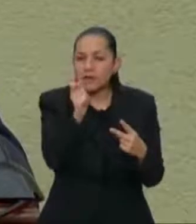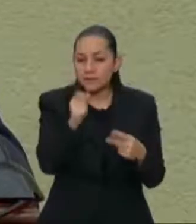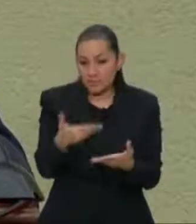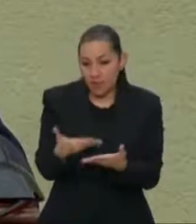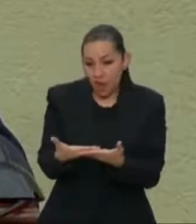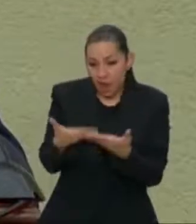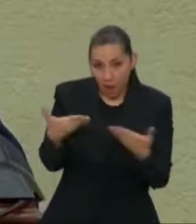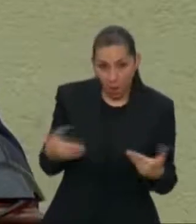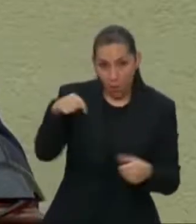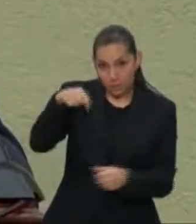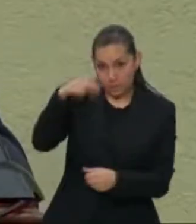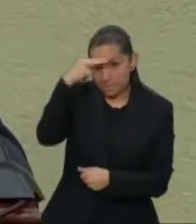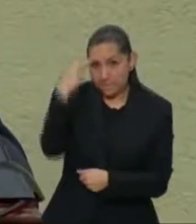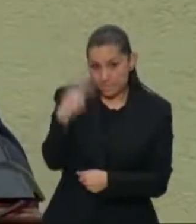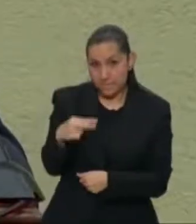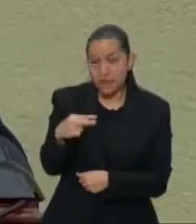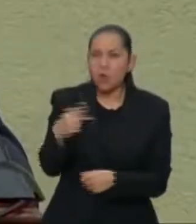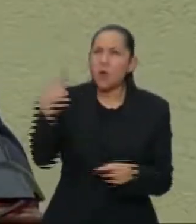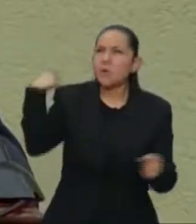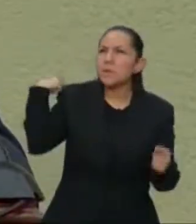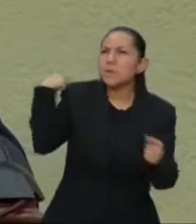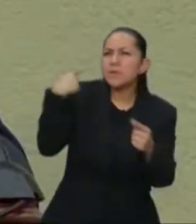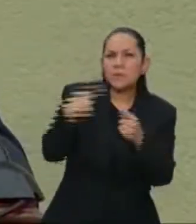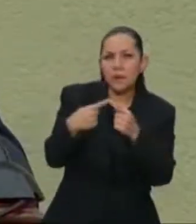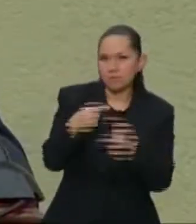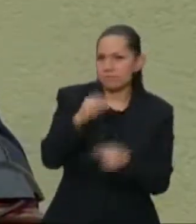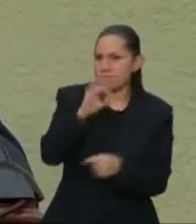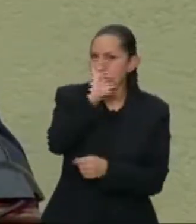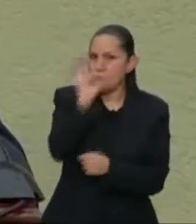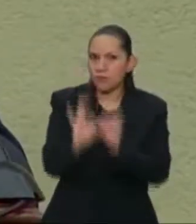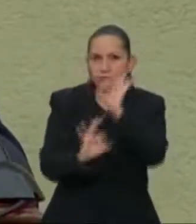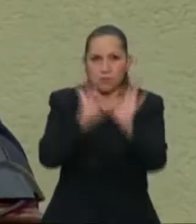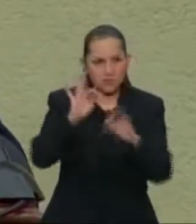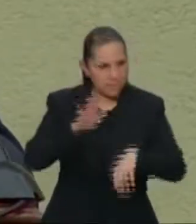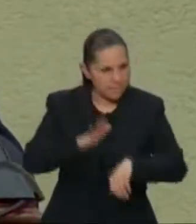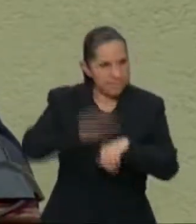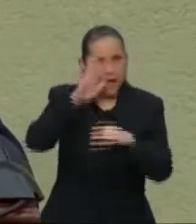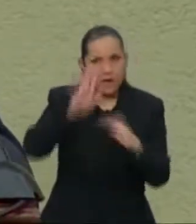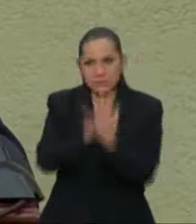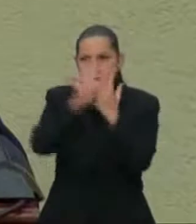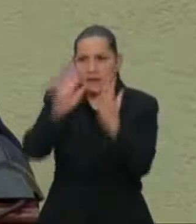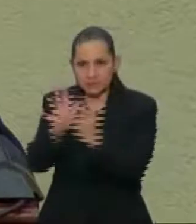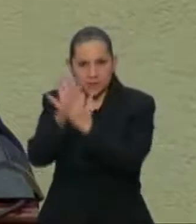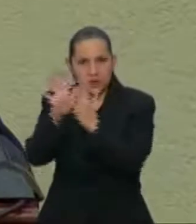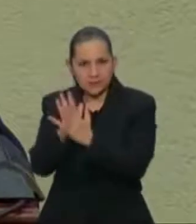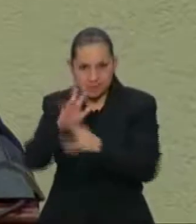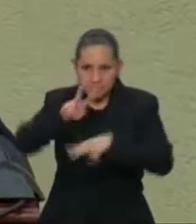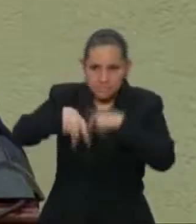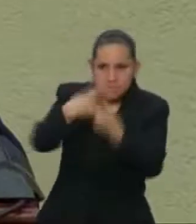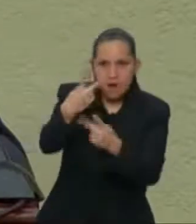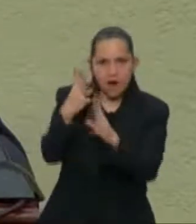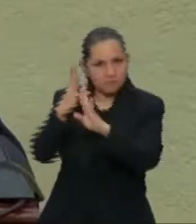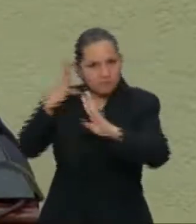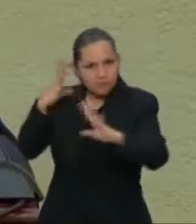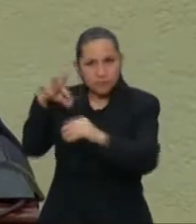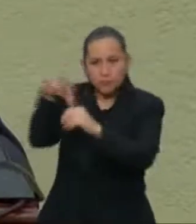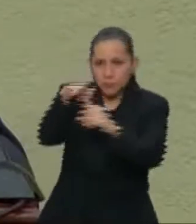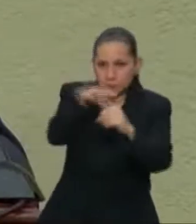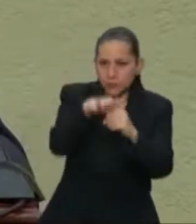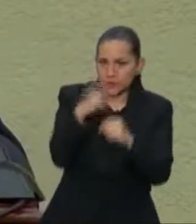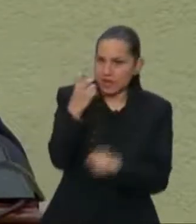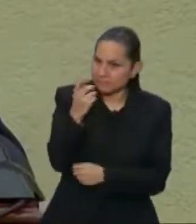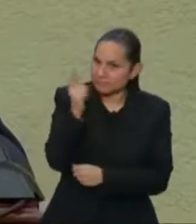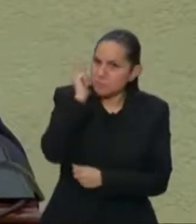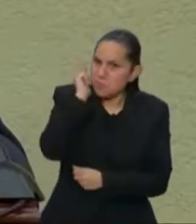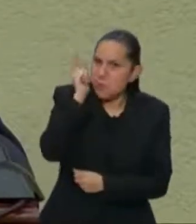porcentaje más alto de participación en las urnas en una elección intermedia así lo esperamos y dos que el ine se ha convertido en la